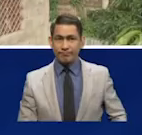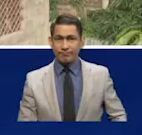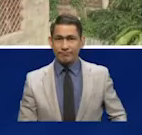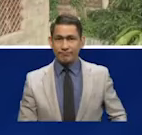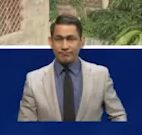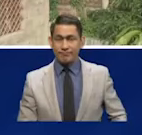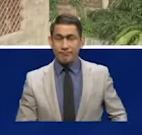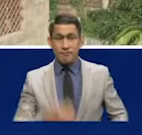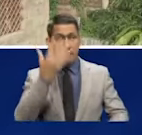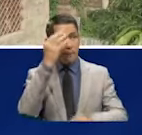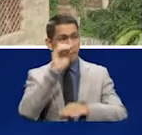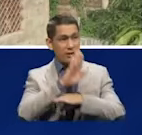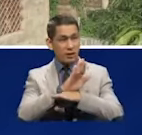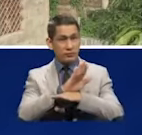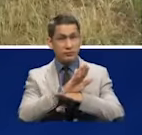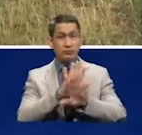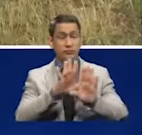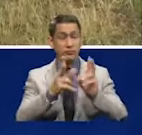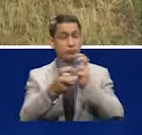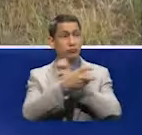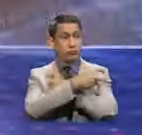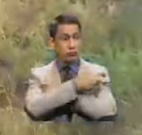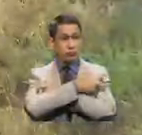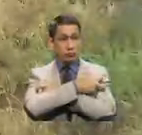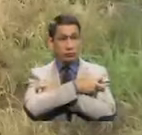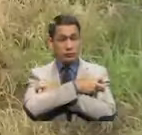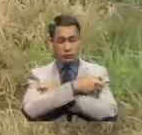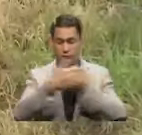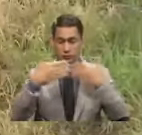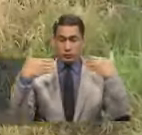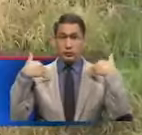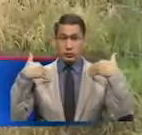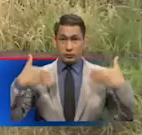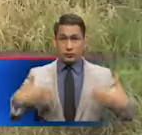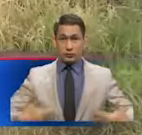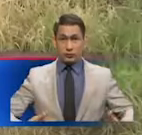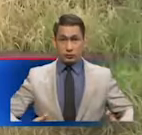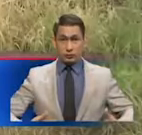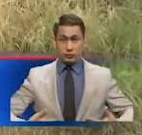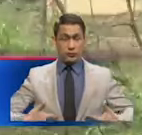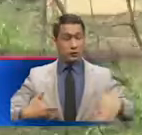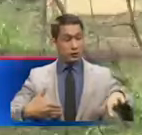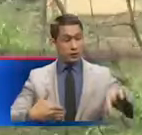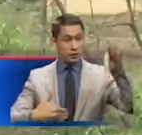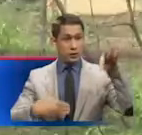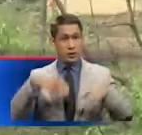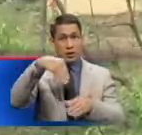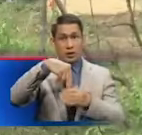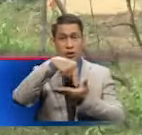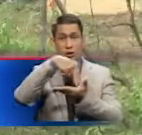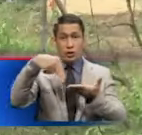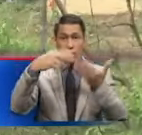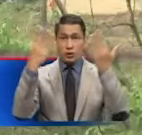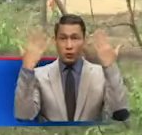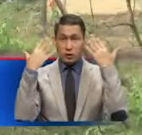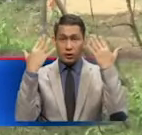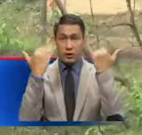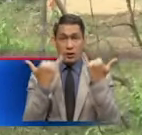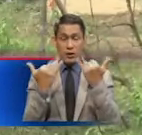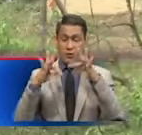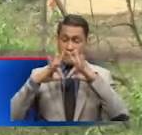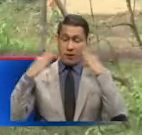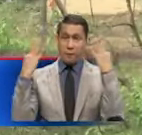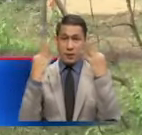¿Qué tal? Buenas tardes. El cuerpo del occiso fue hallado en el sector de la Valer Estacio, en el noroeste de Guayaquil. Según su familia, el